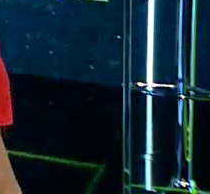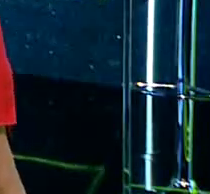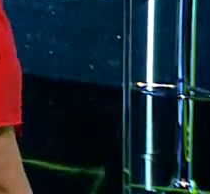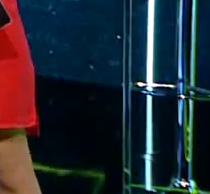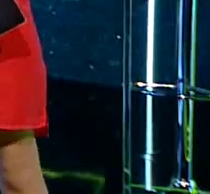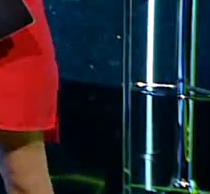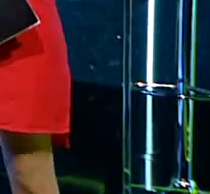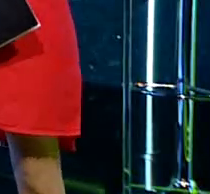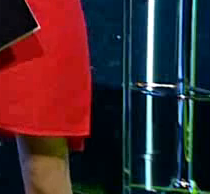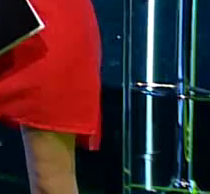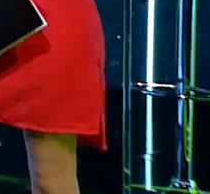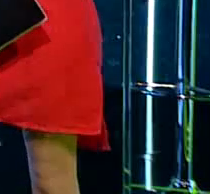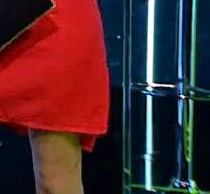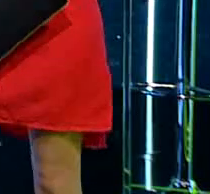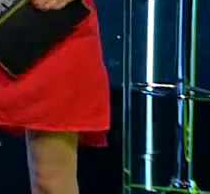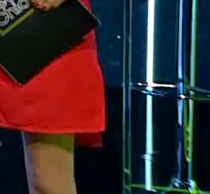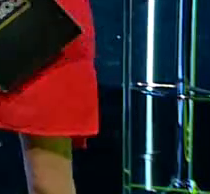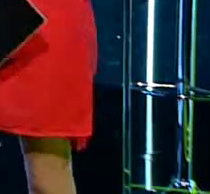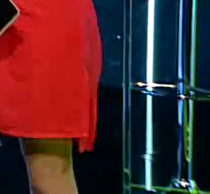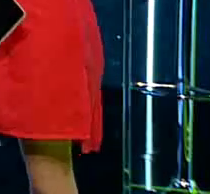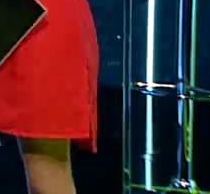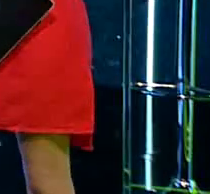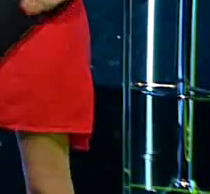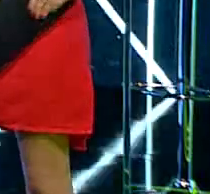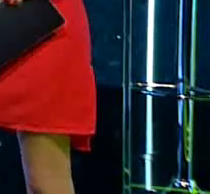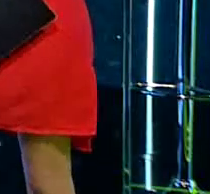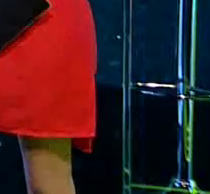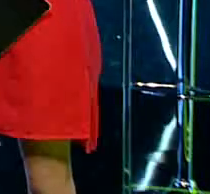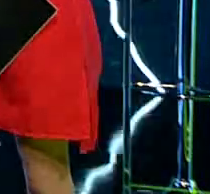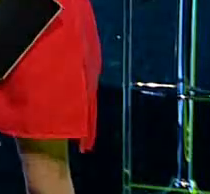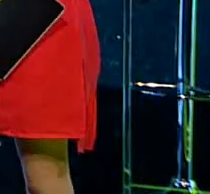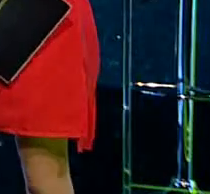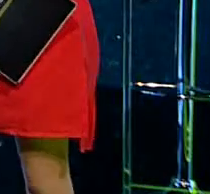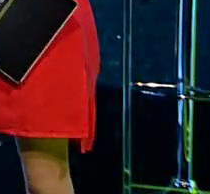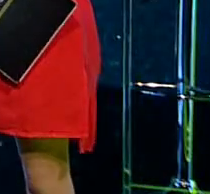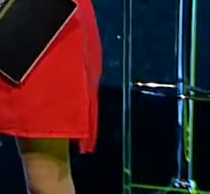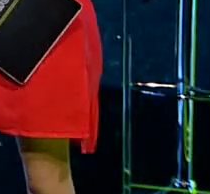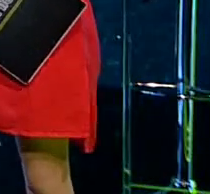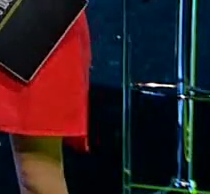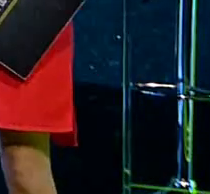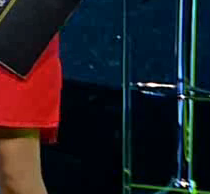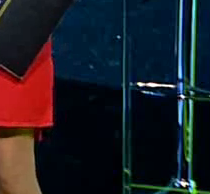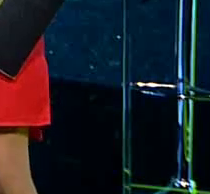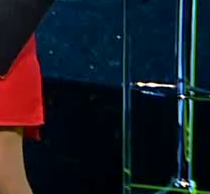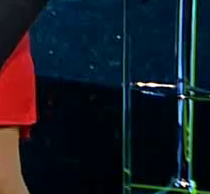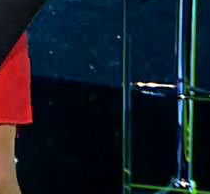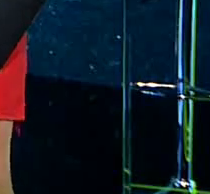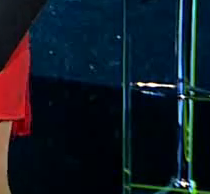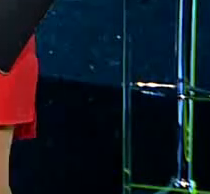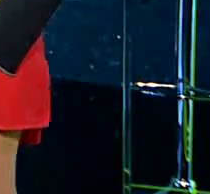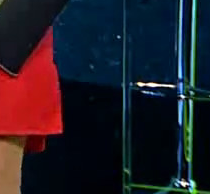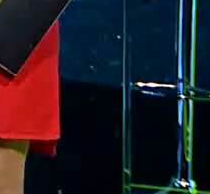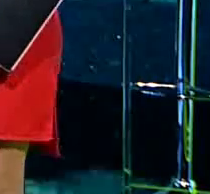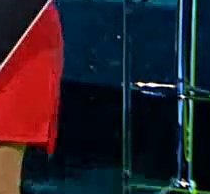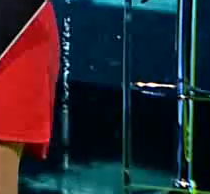acceso a la marihuana de uso medicinal. ¿Qué pasa con las empresas que pretenden cultivar y exportar? ¿Es real que se pueden